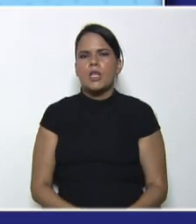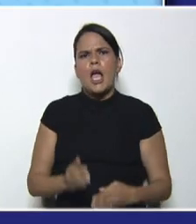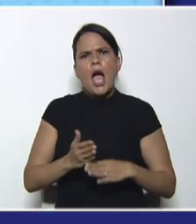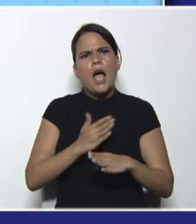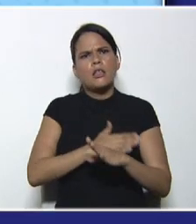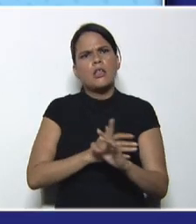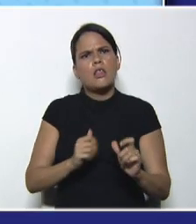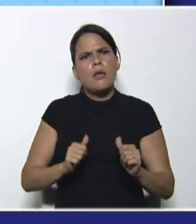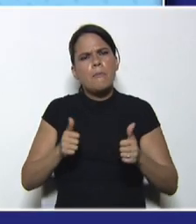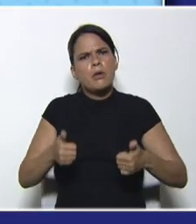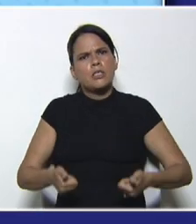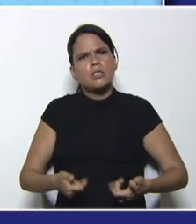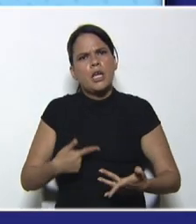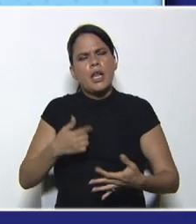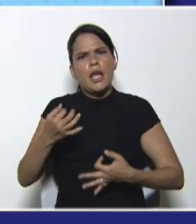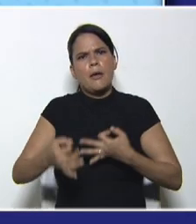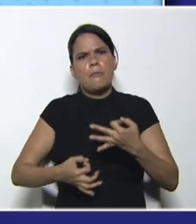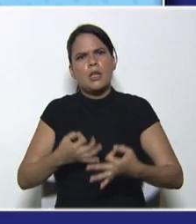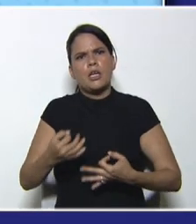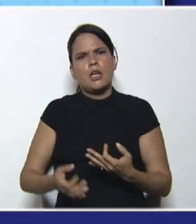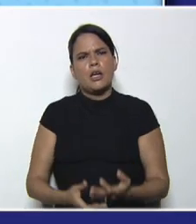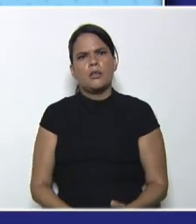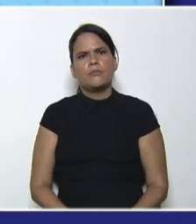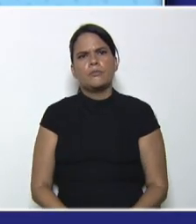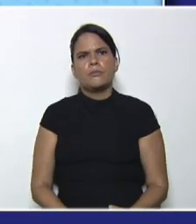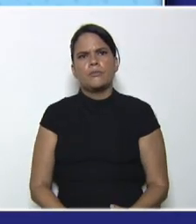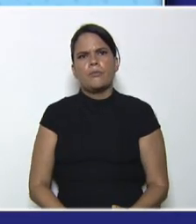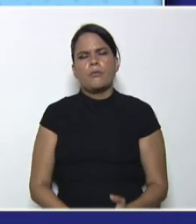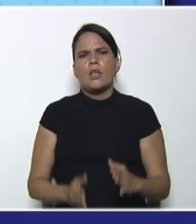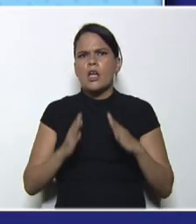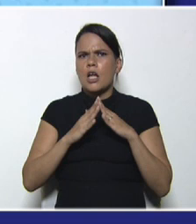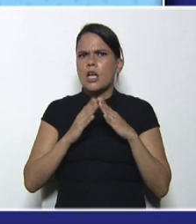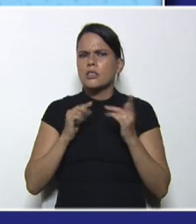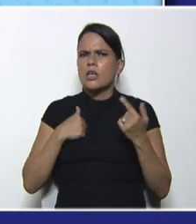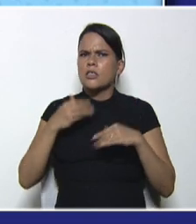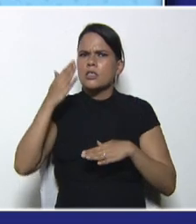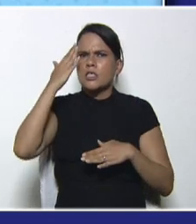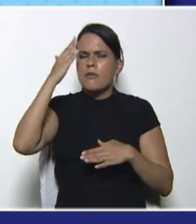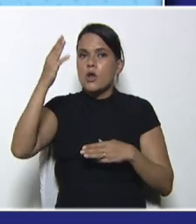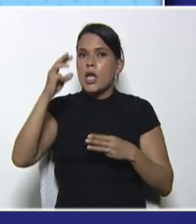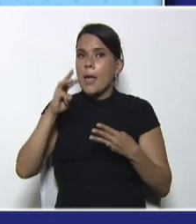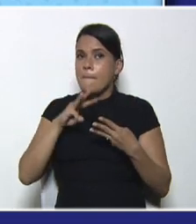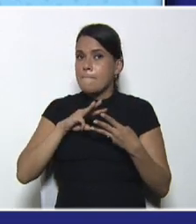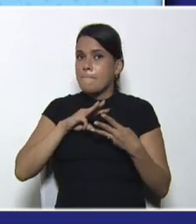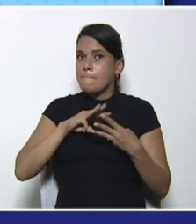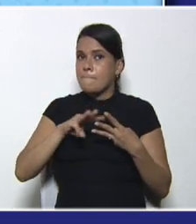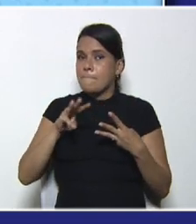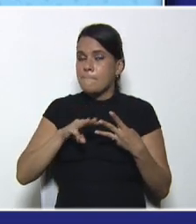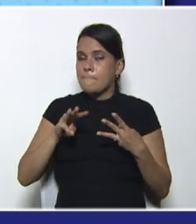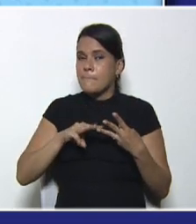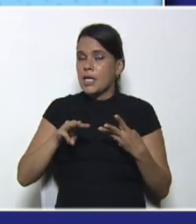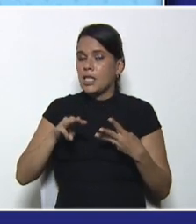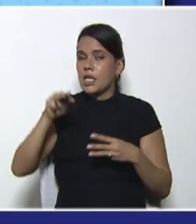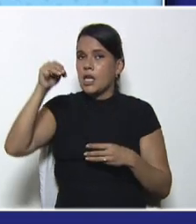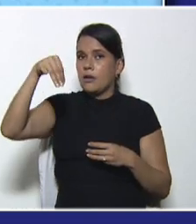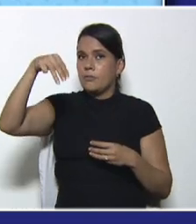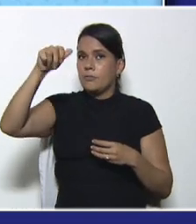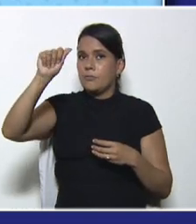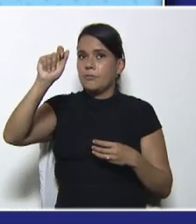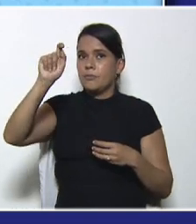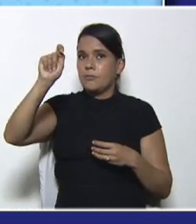comenzar a explicar las láminas en casa, ¿saben lo que es materia? Pensemos un